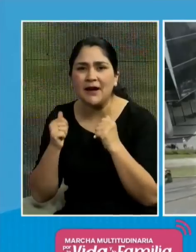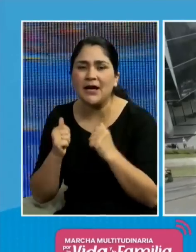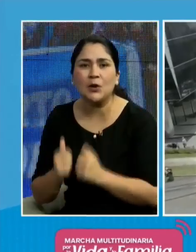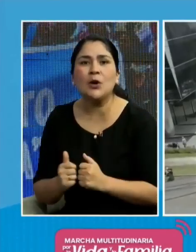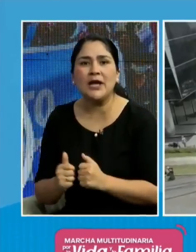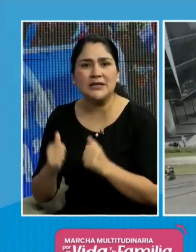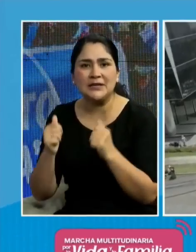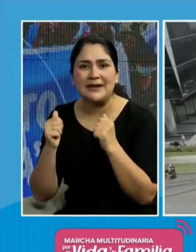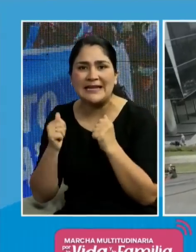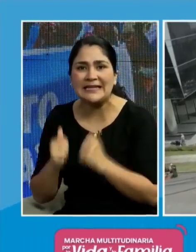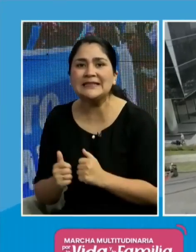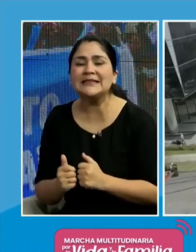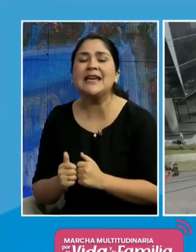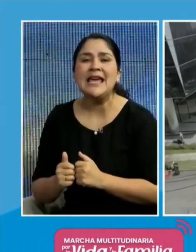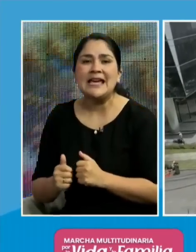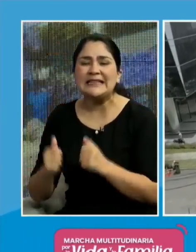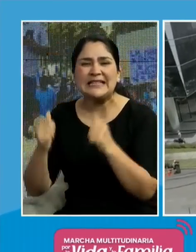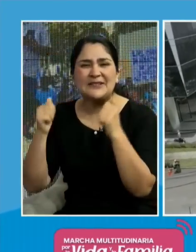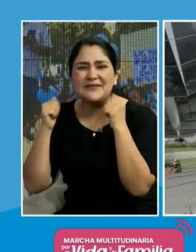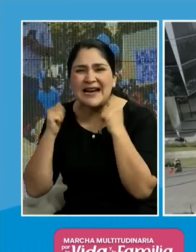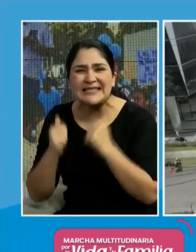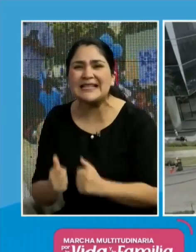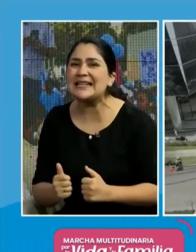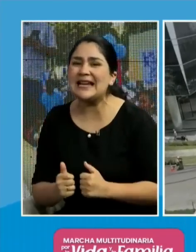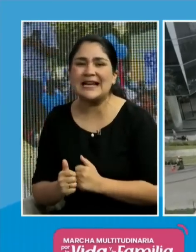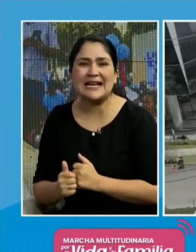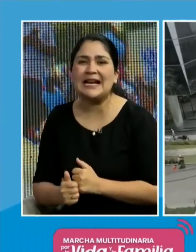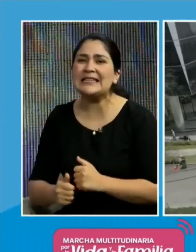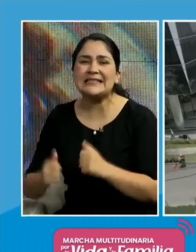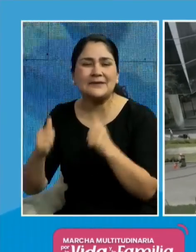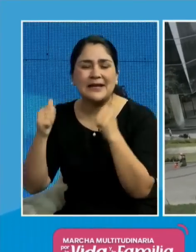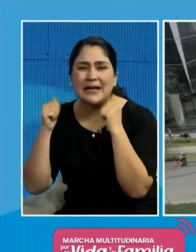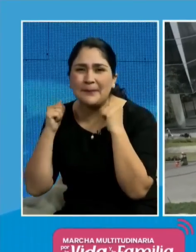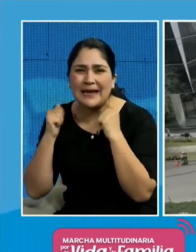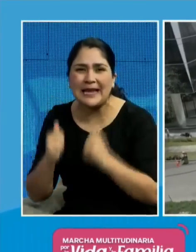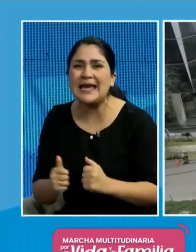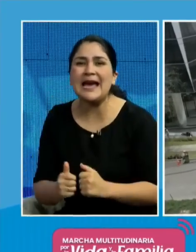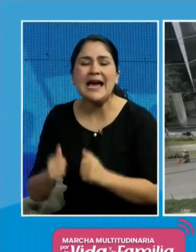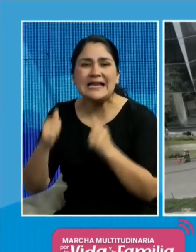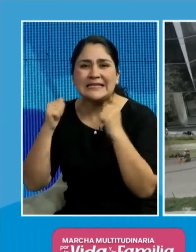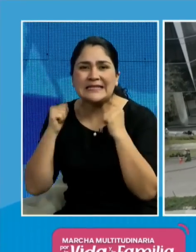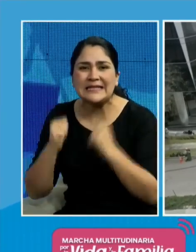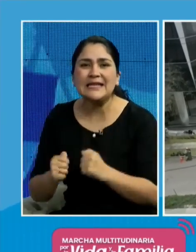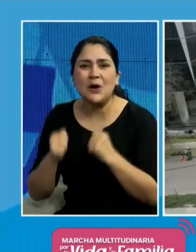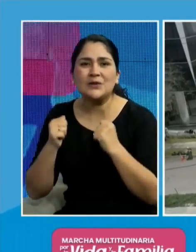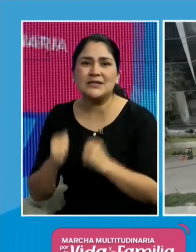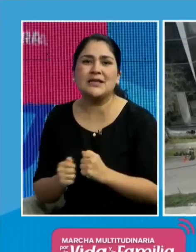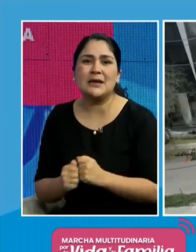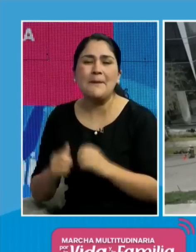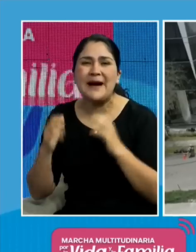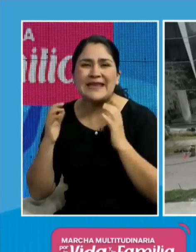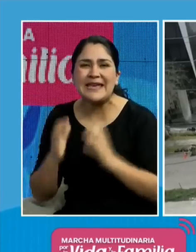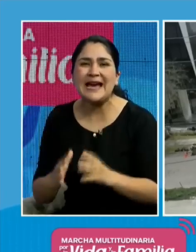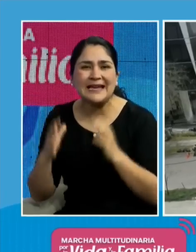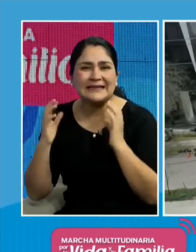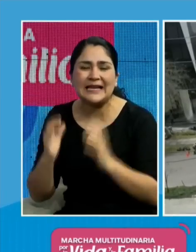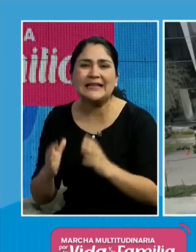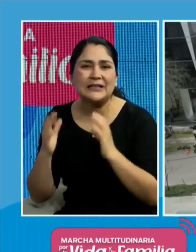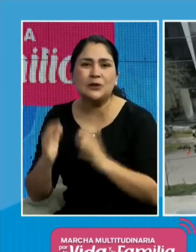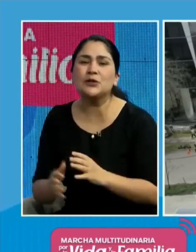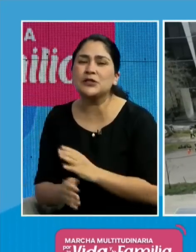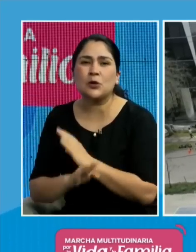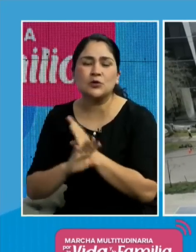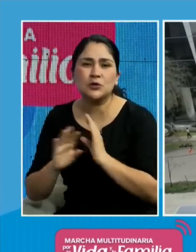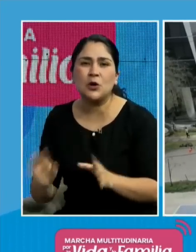gente trabajadora, gente valiente, gente que va a salir a las calles y va a dar la pelea sí o sí. Mañana,